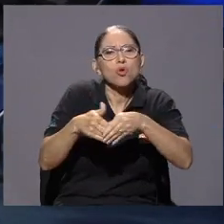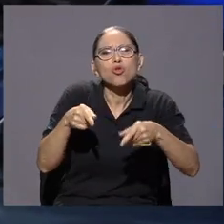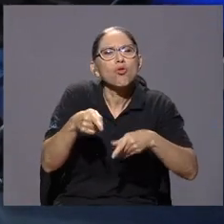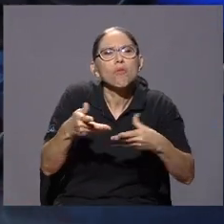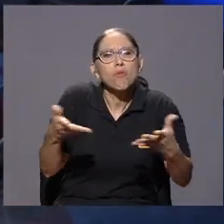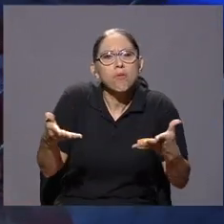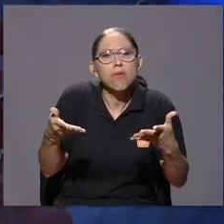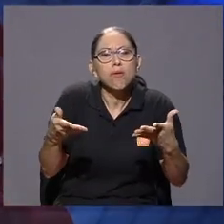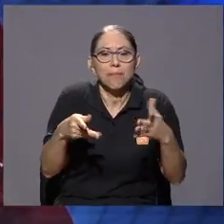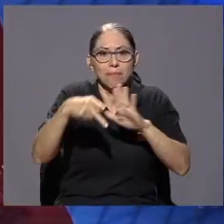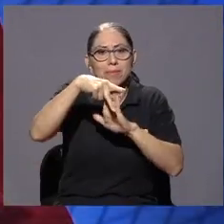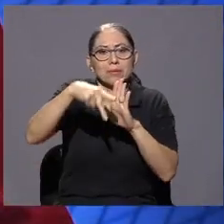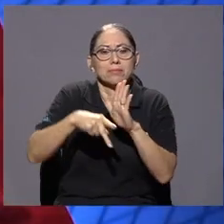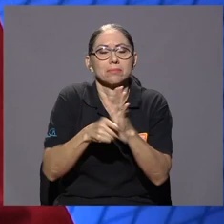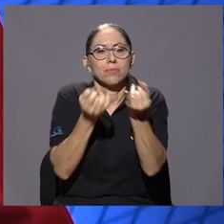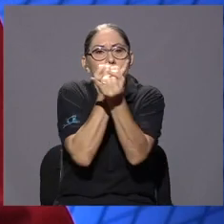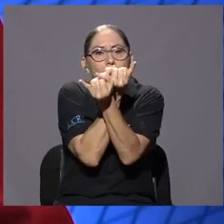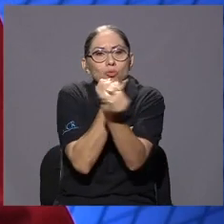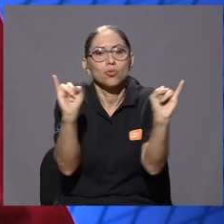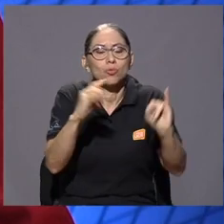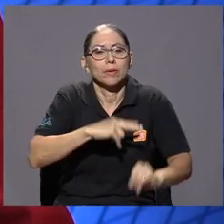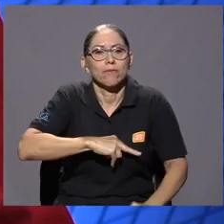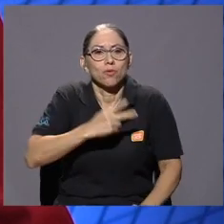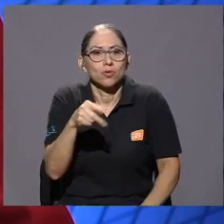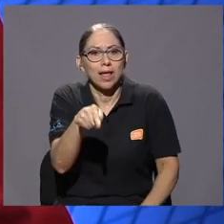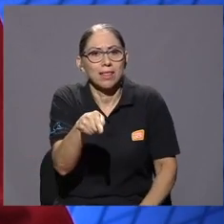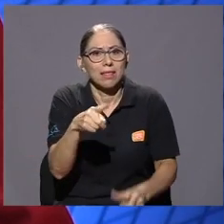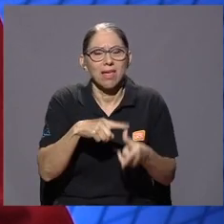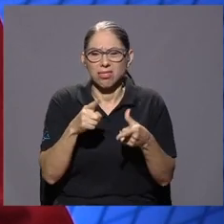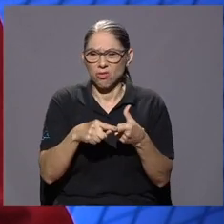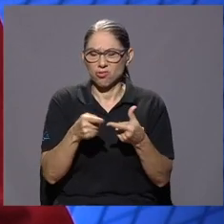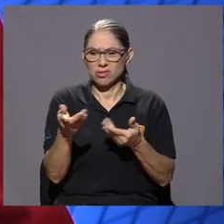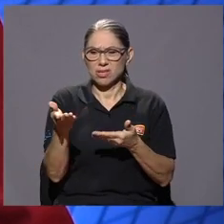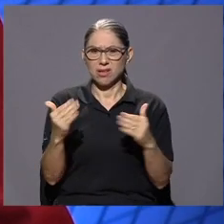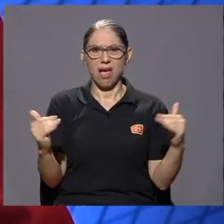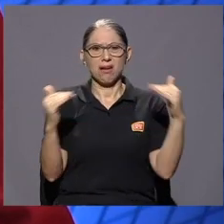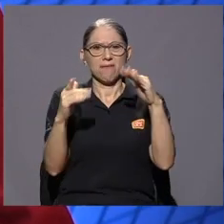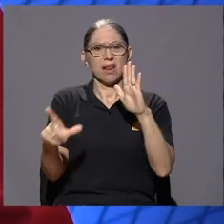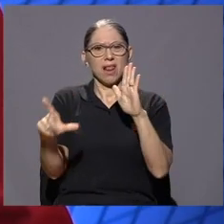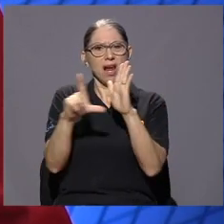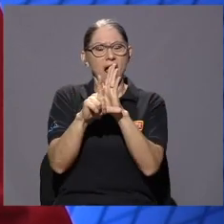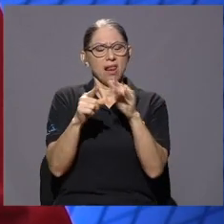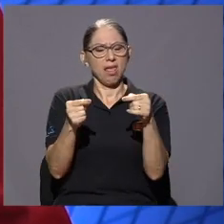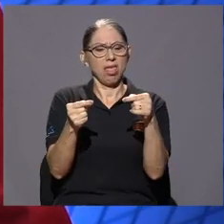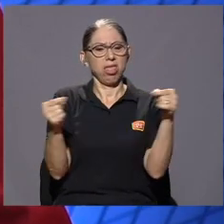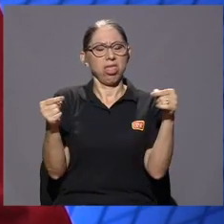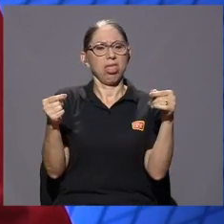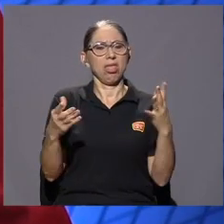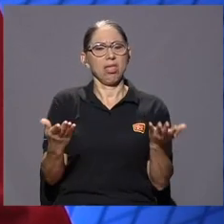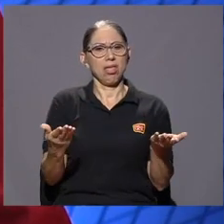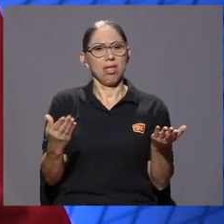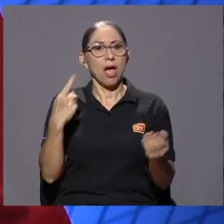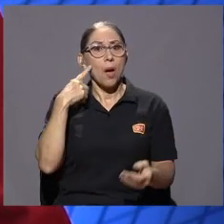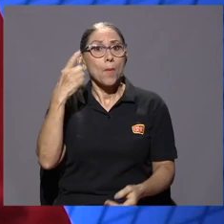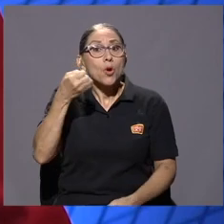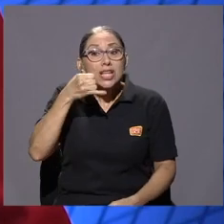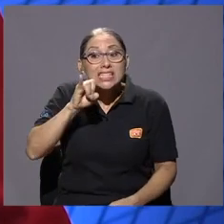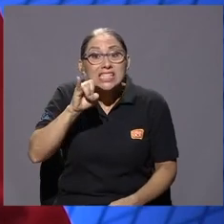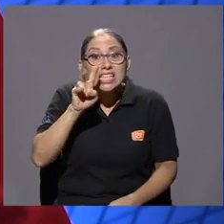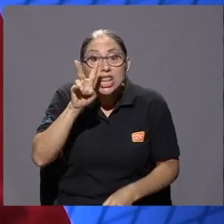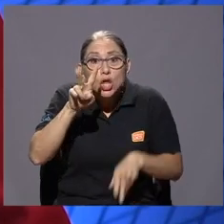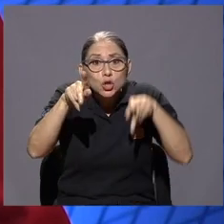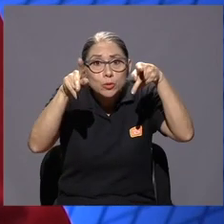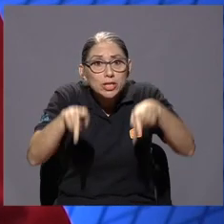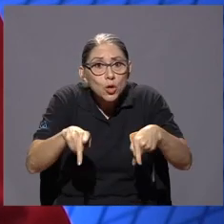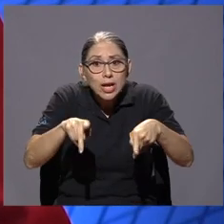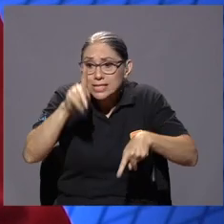es el principio de la autonomía de la voluntad. Y entonces había una contradicción legal, porque si dos personas ya no